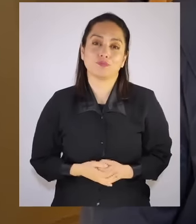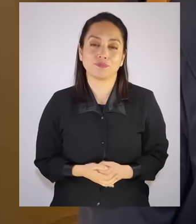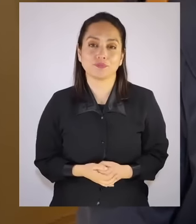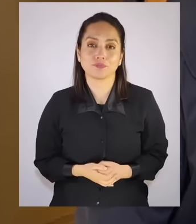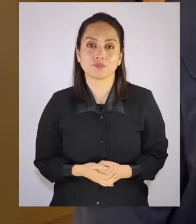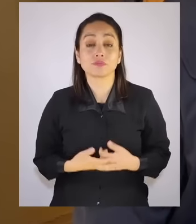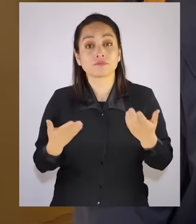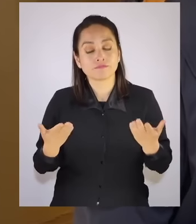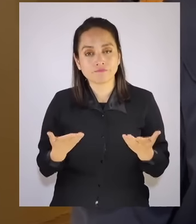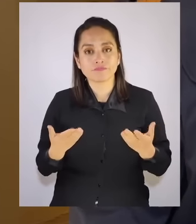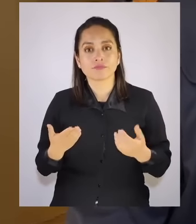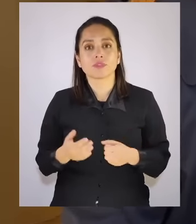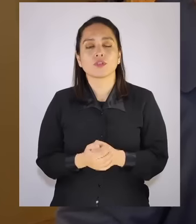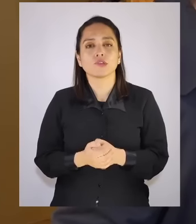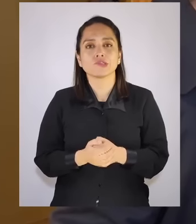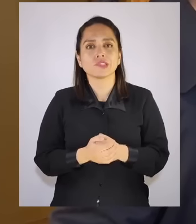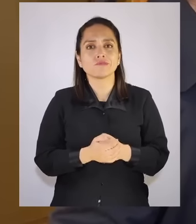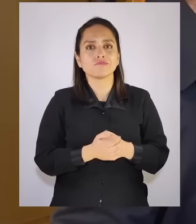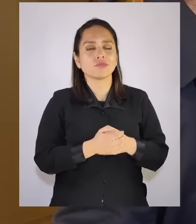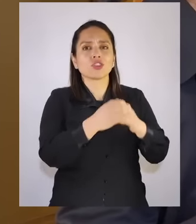En definitiva, lo que nos muestra esto es